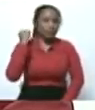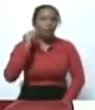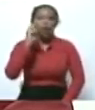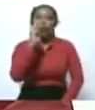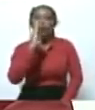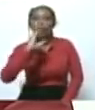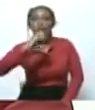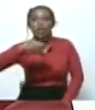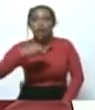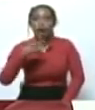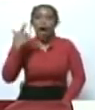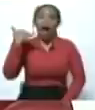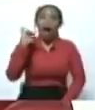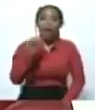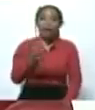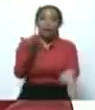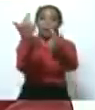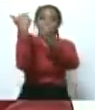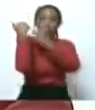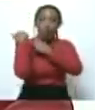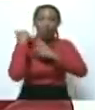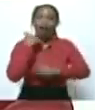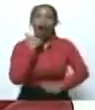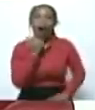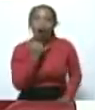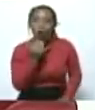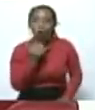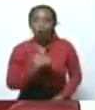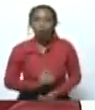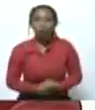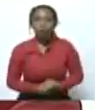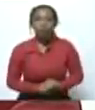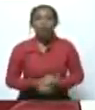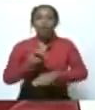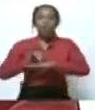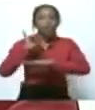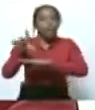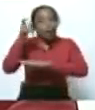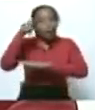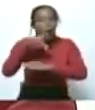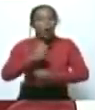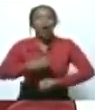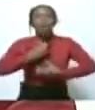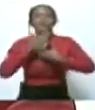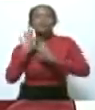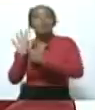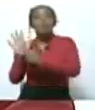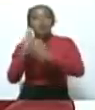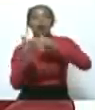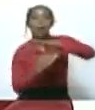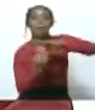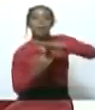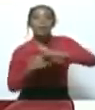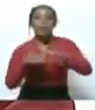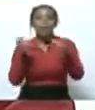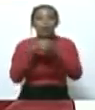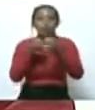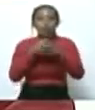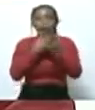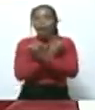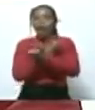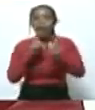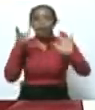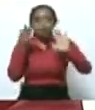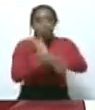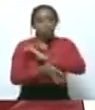a los que tienen responsabilidades, que dejen al pueblo que se exprese a las bases del partido que se exprese libremente